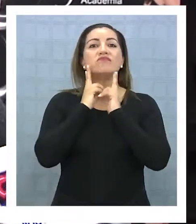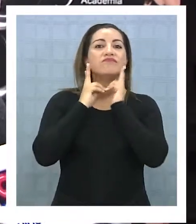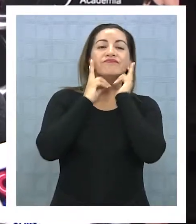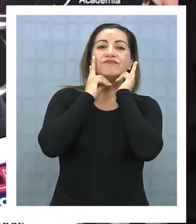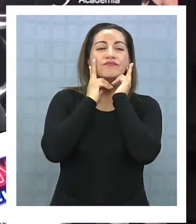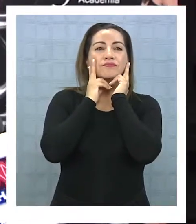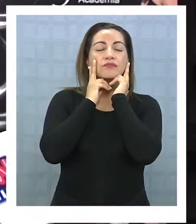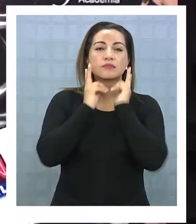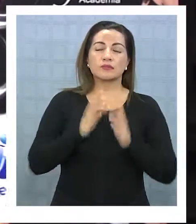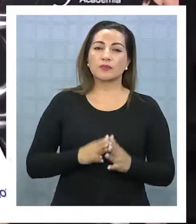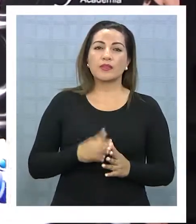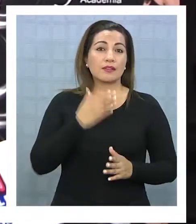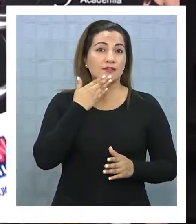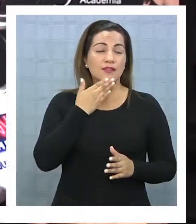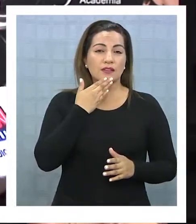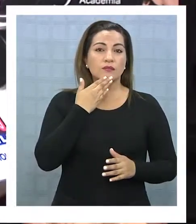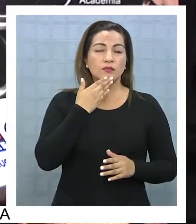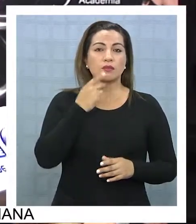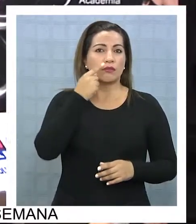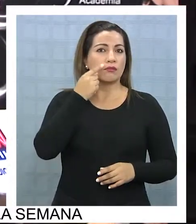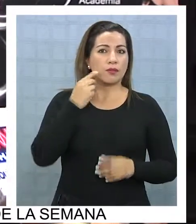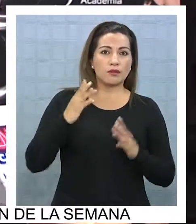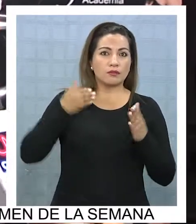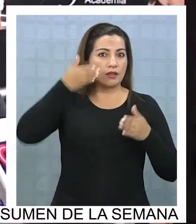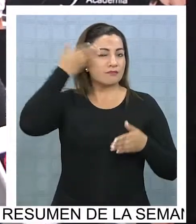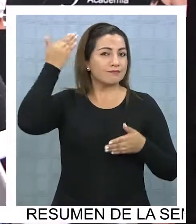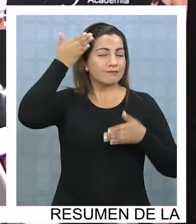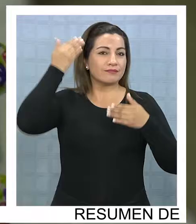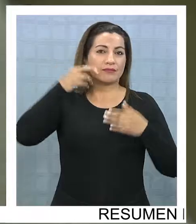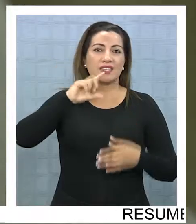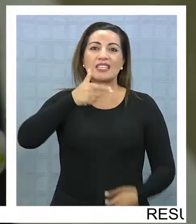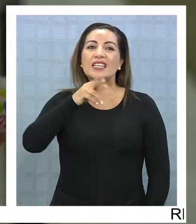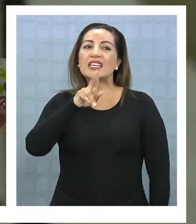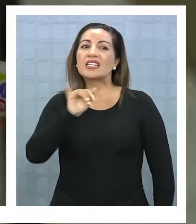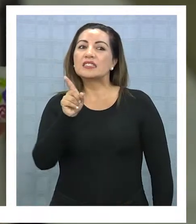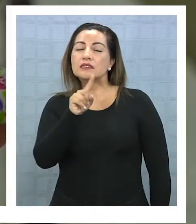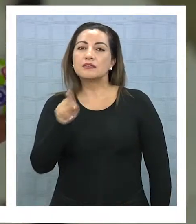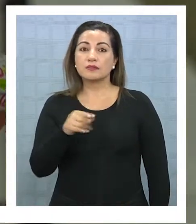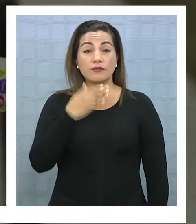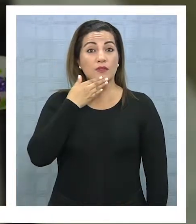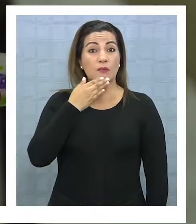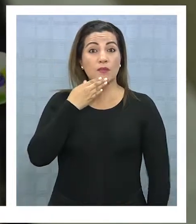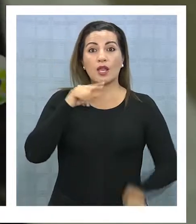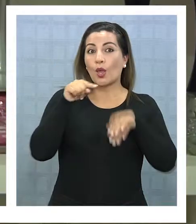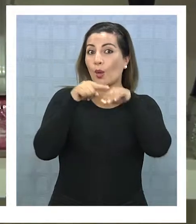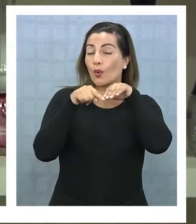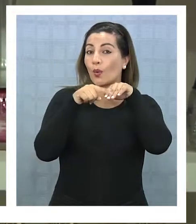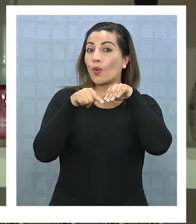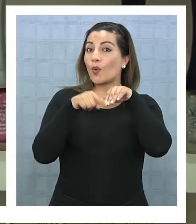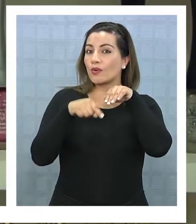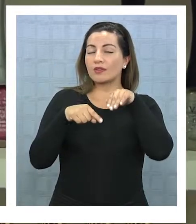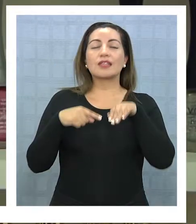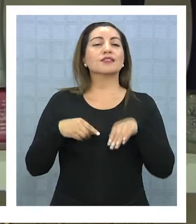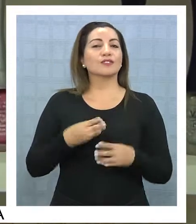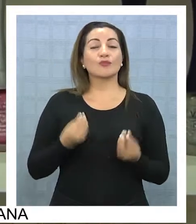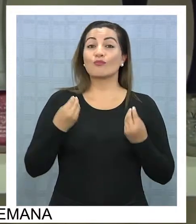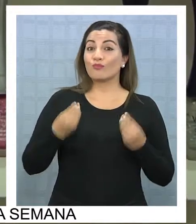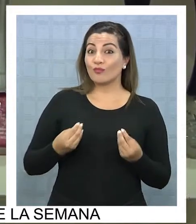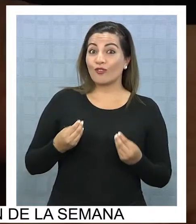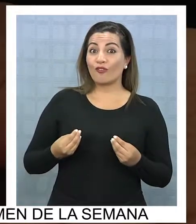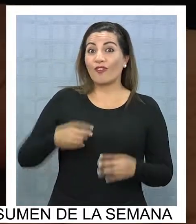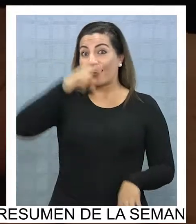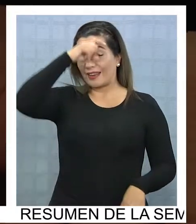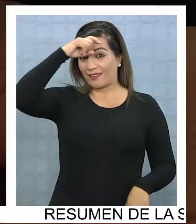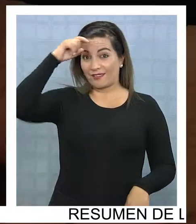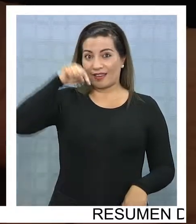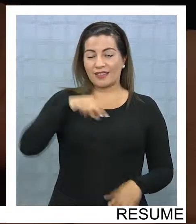tenemos hombres que se hacen de coloraciones igual, los grises. Las uñas son un detalle que tiene que tomar en cuenta también a la hora de